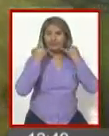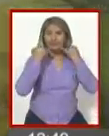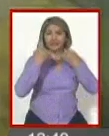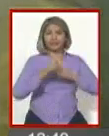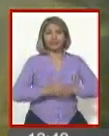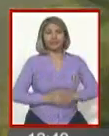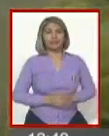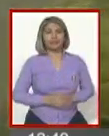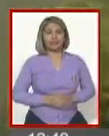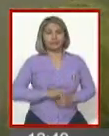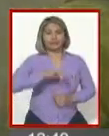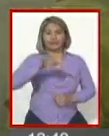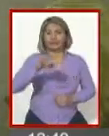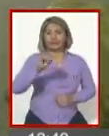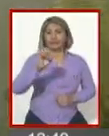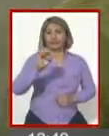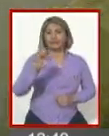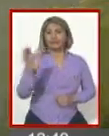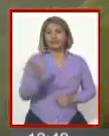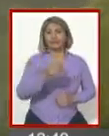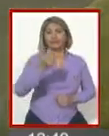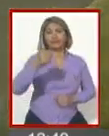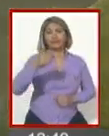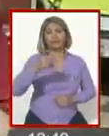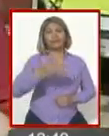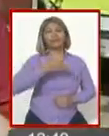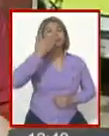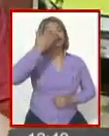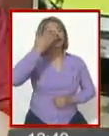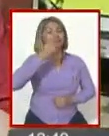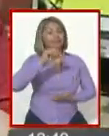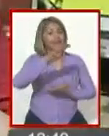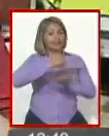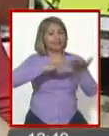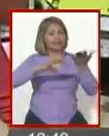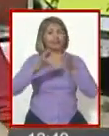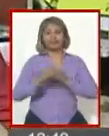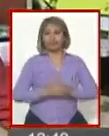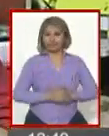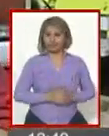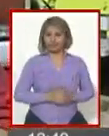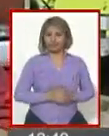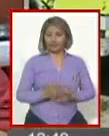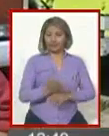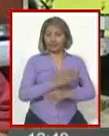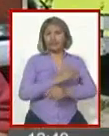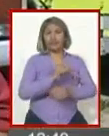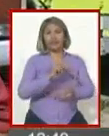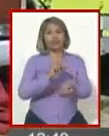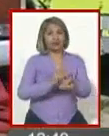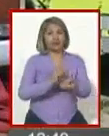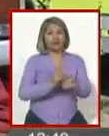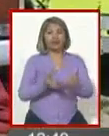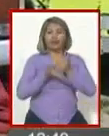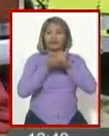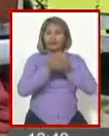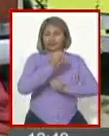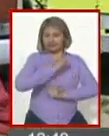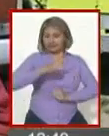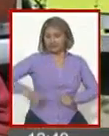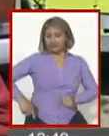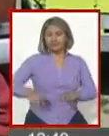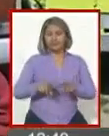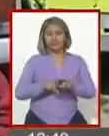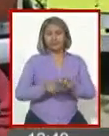informó José Aguilar, director de bomberos. Más intoxicados, pues hemos movilizado también la parte prehospitalaria de ambulancias, tanto de la alcaldía, de